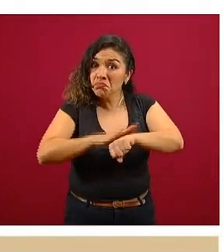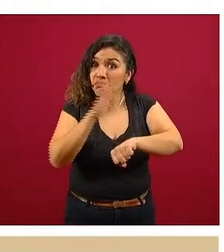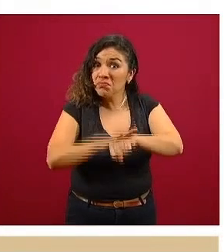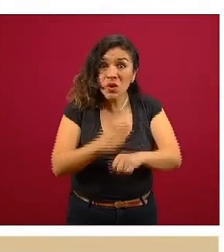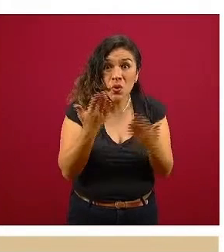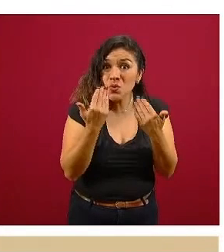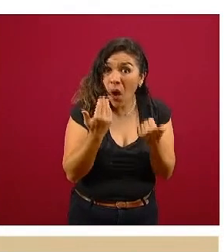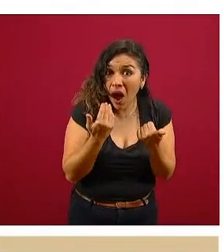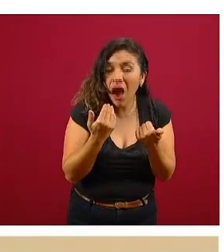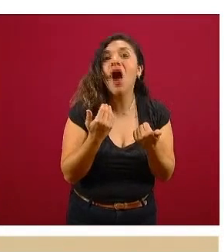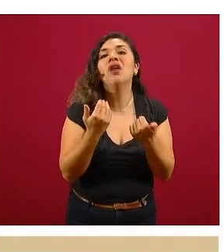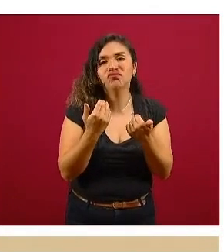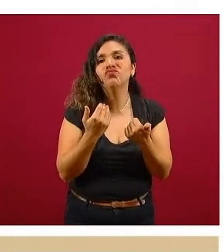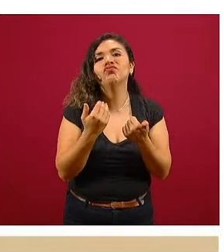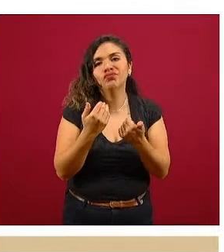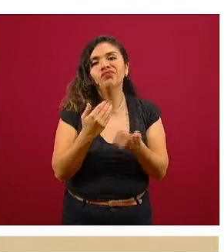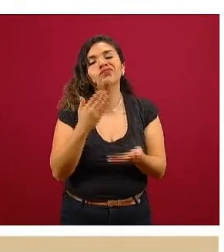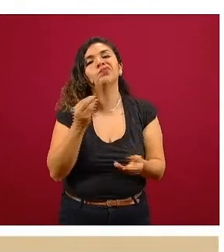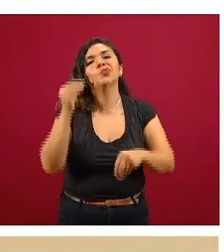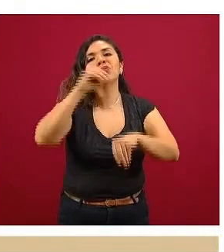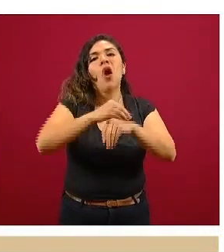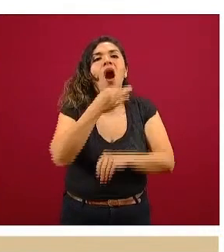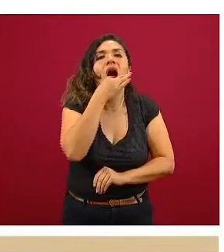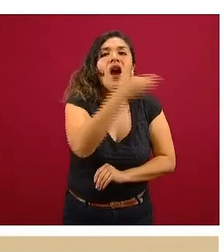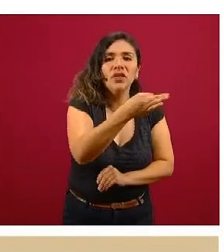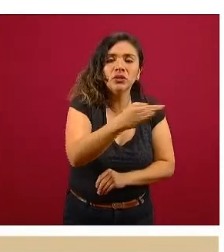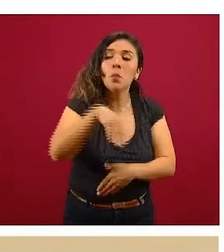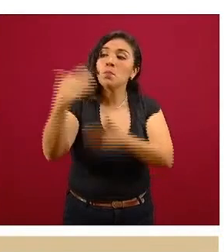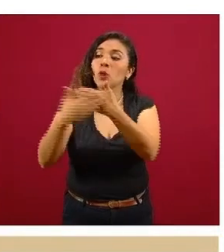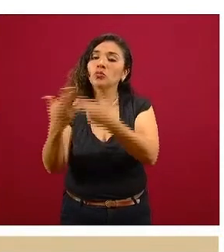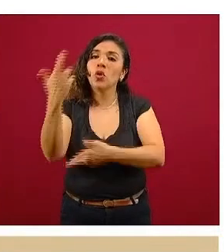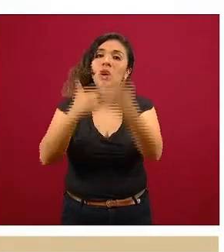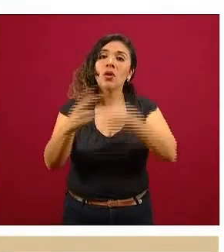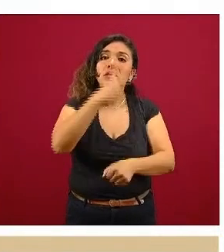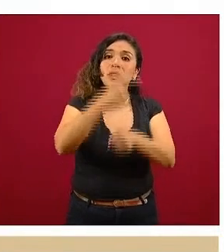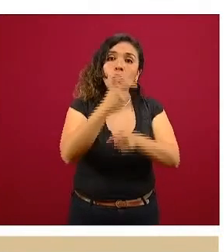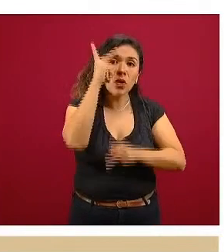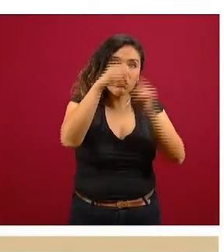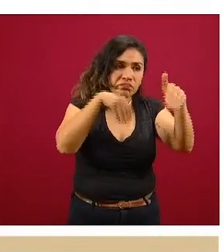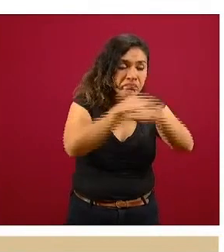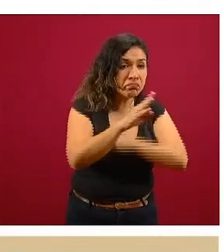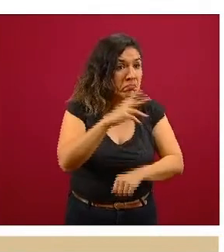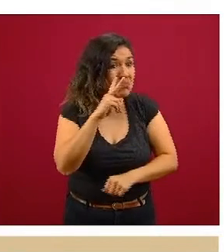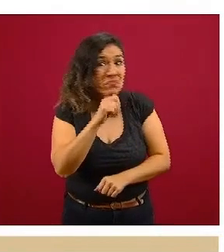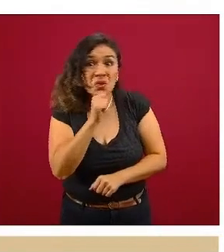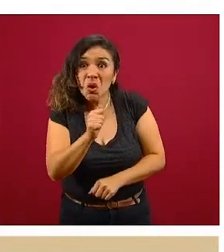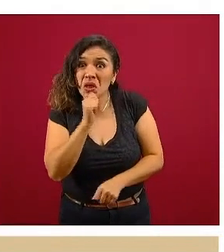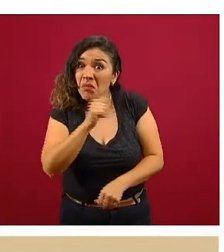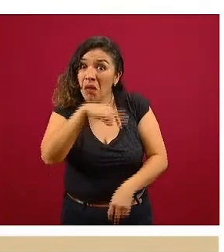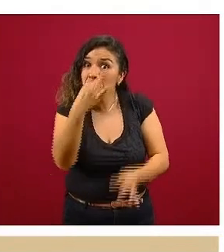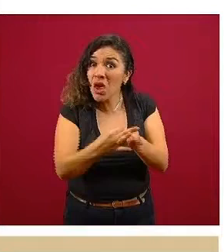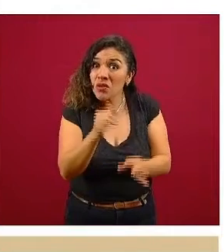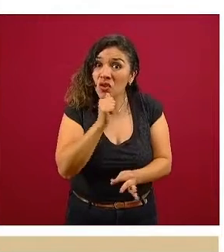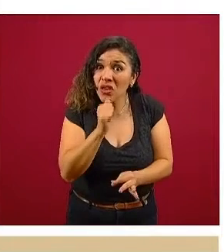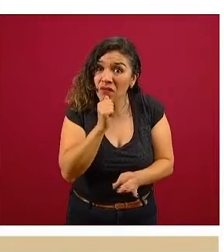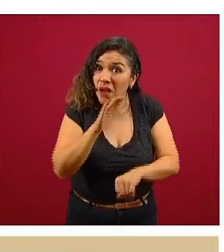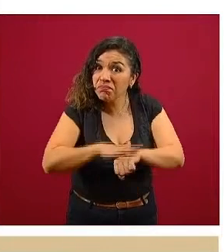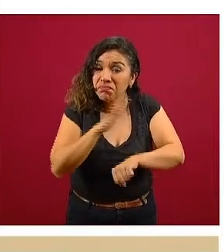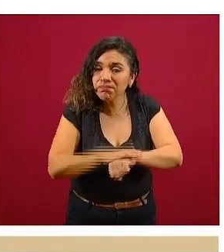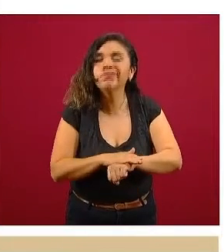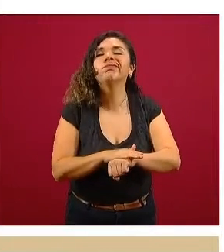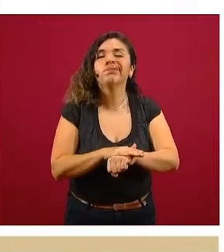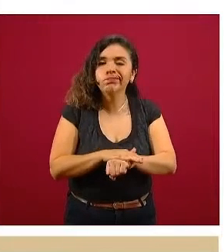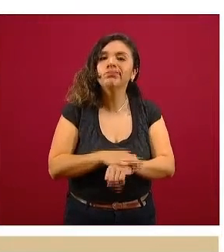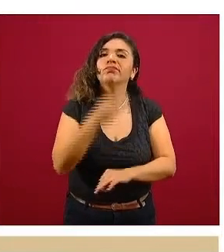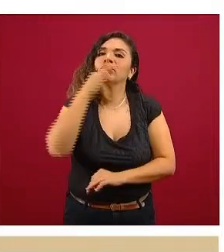cumplen, hacen un extrañamiento, regresan a una segunda visita. Si no cumplen esa segunda visita, entonces se hace